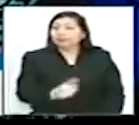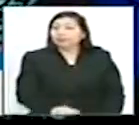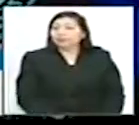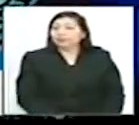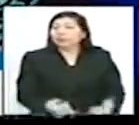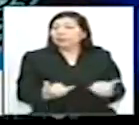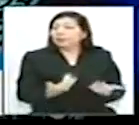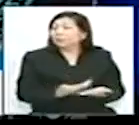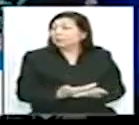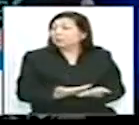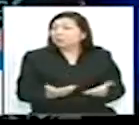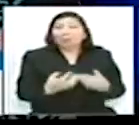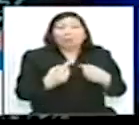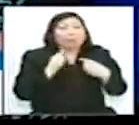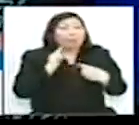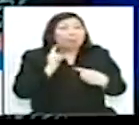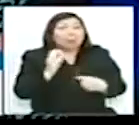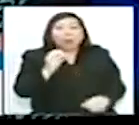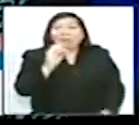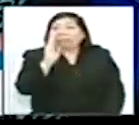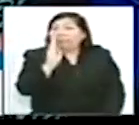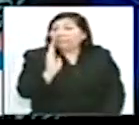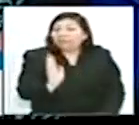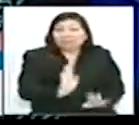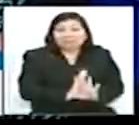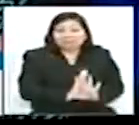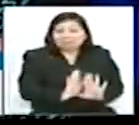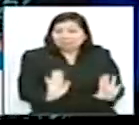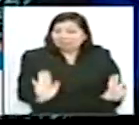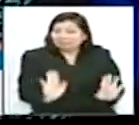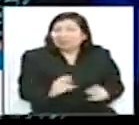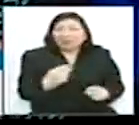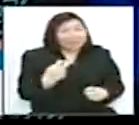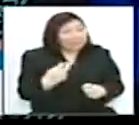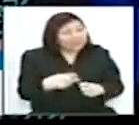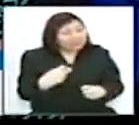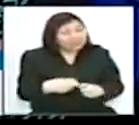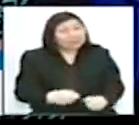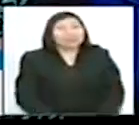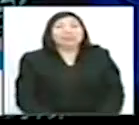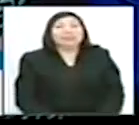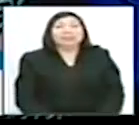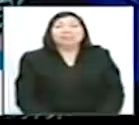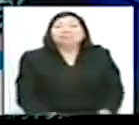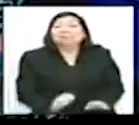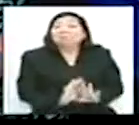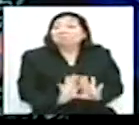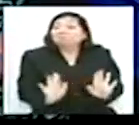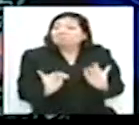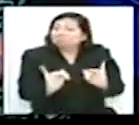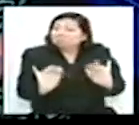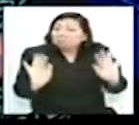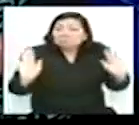Parece que acá no hay importancia en el tema de Odebrecht, que tiene una situación gravísima. En fin, lo dejo